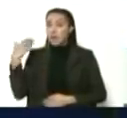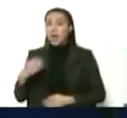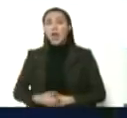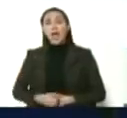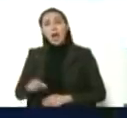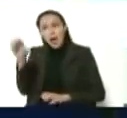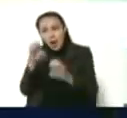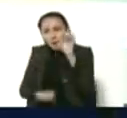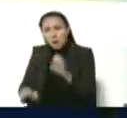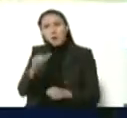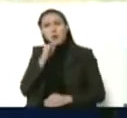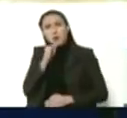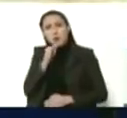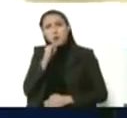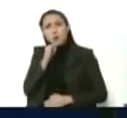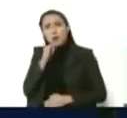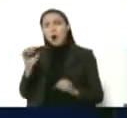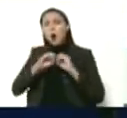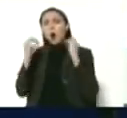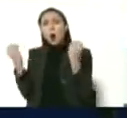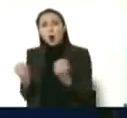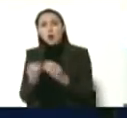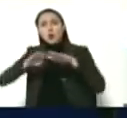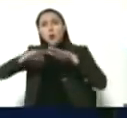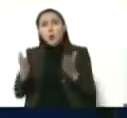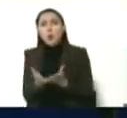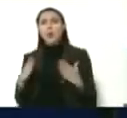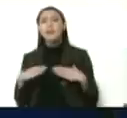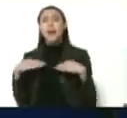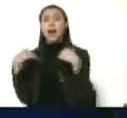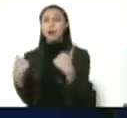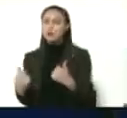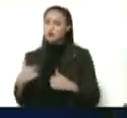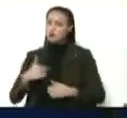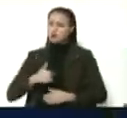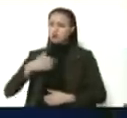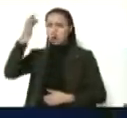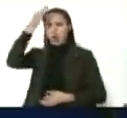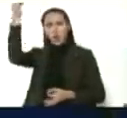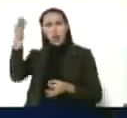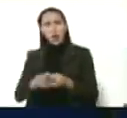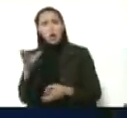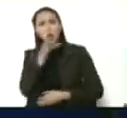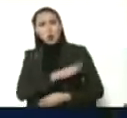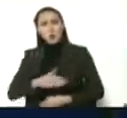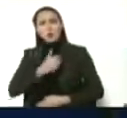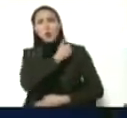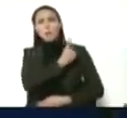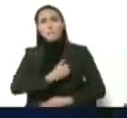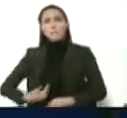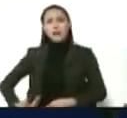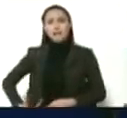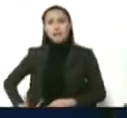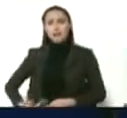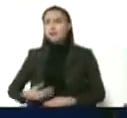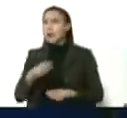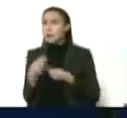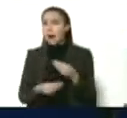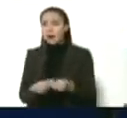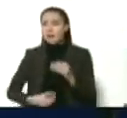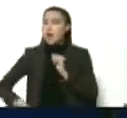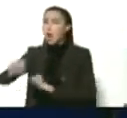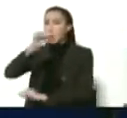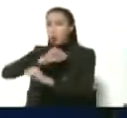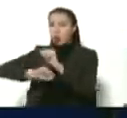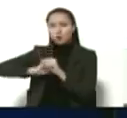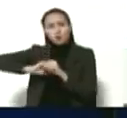la información de la Organización Mundial de la Salud, yo creé la Comisión Presidencial para el Combate